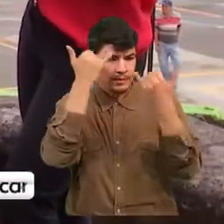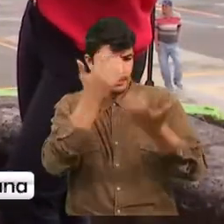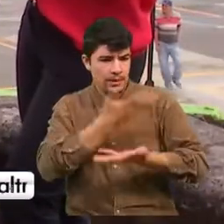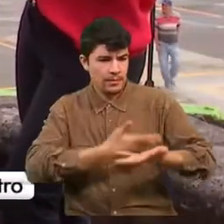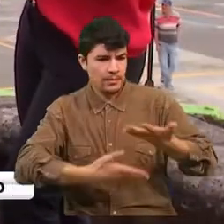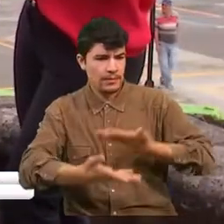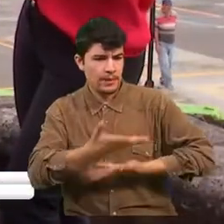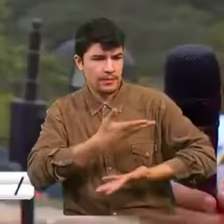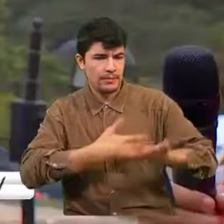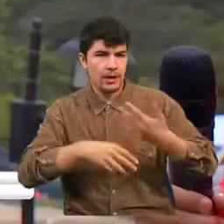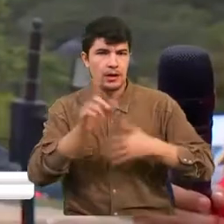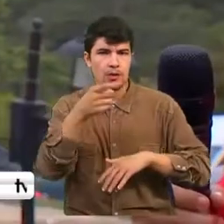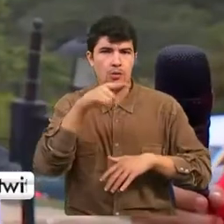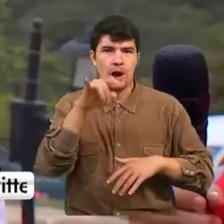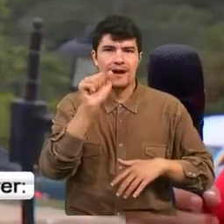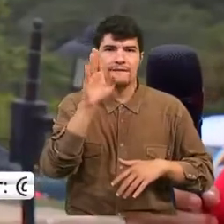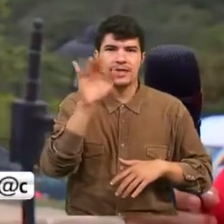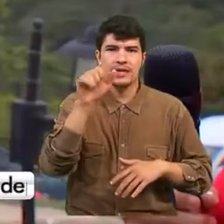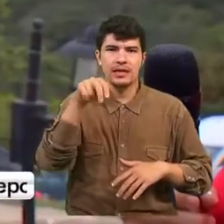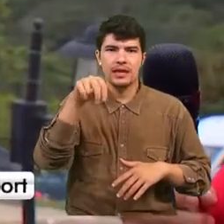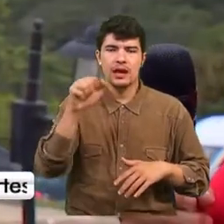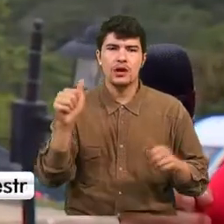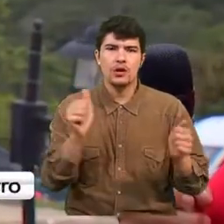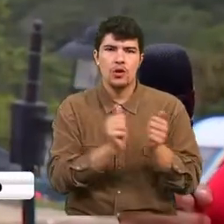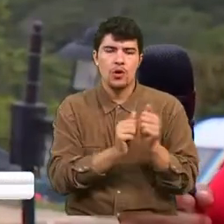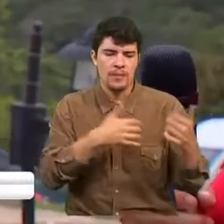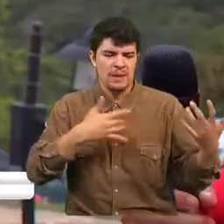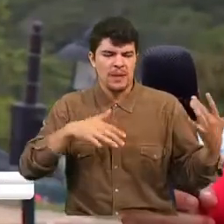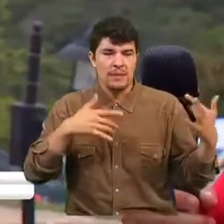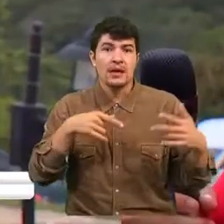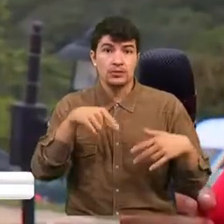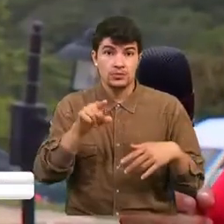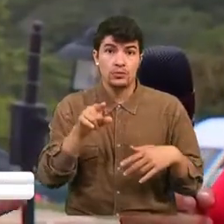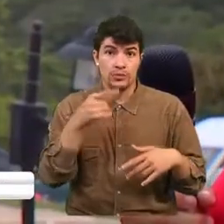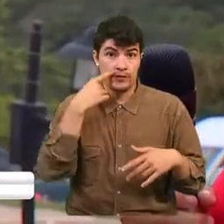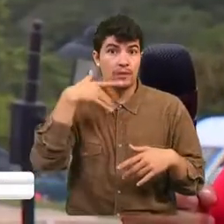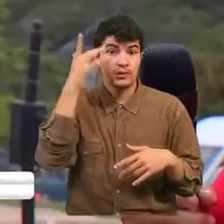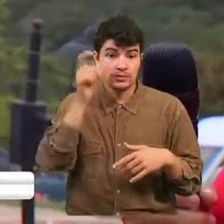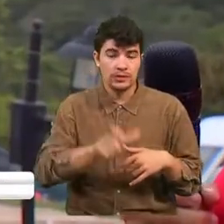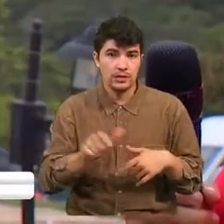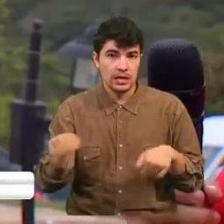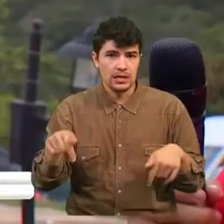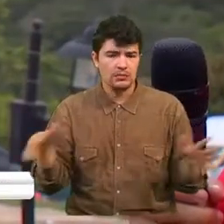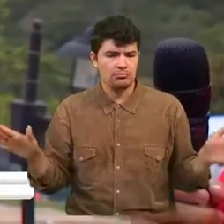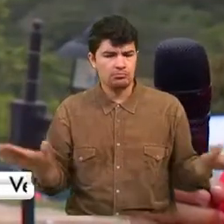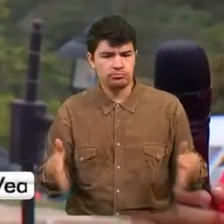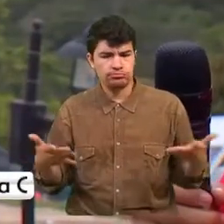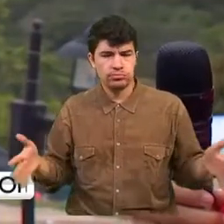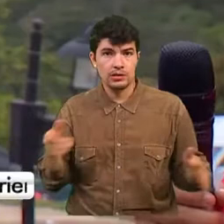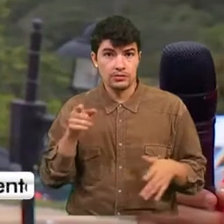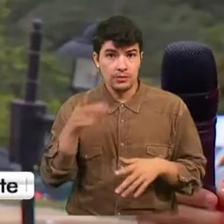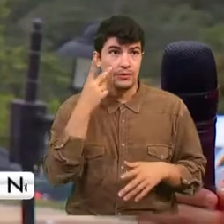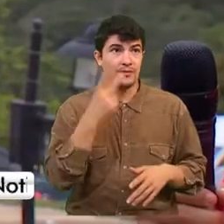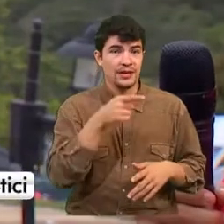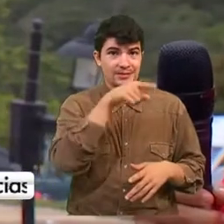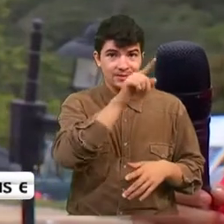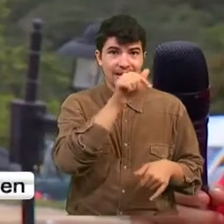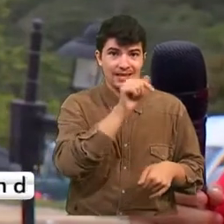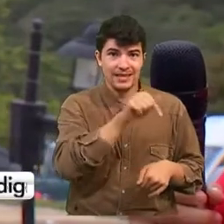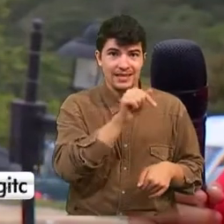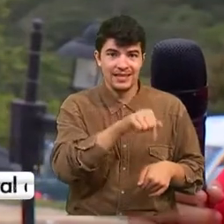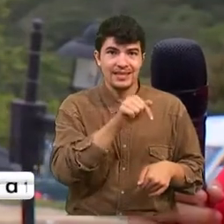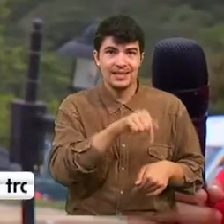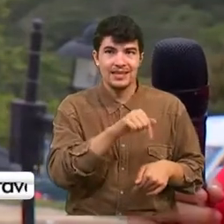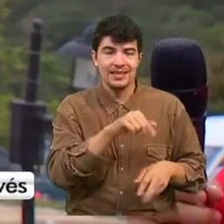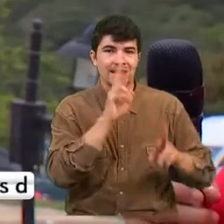a trabajar en la guabina con banda. Eso es un personaje que tuvo allí nuestro municipio, el folclore. Usted ve el monumento que se erige aquí y creo